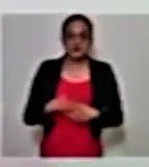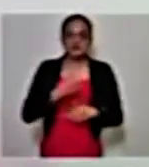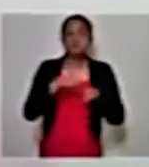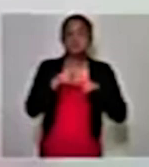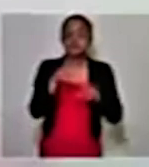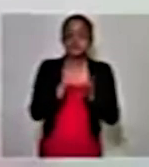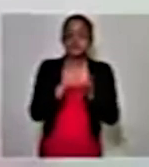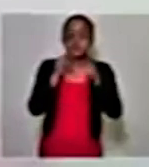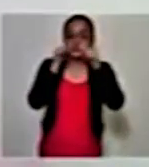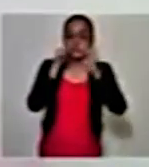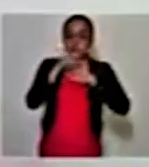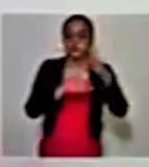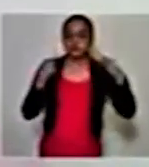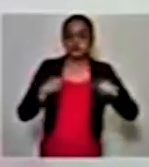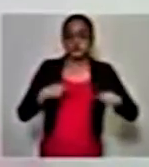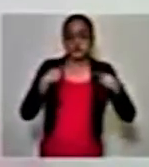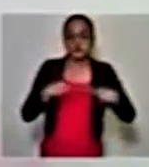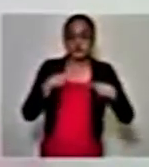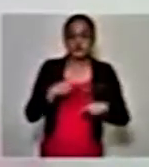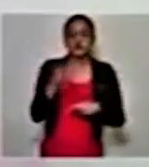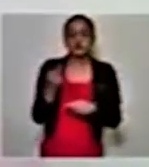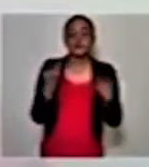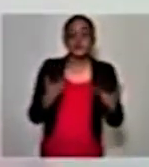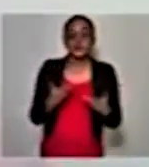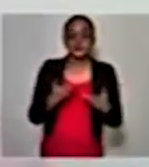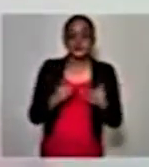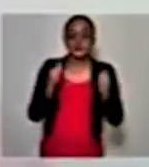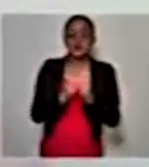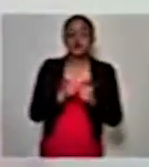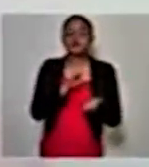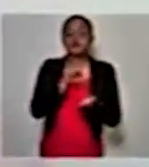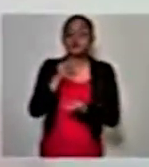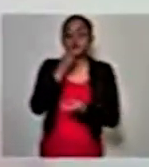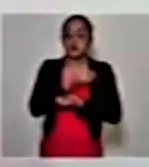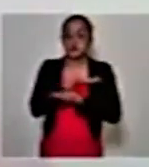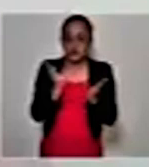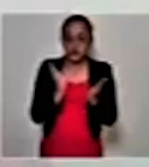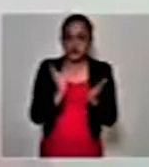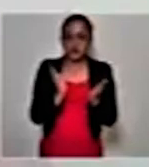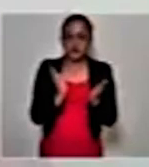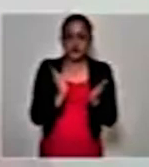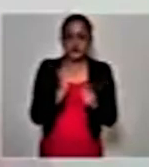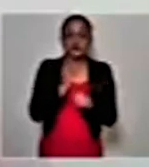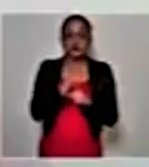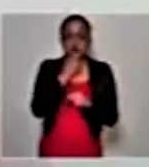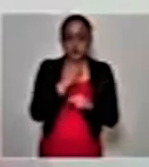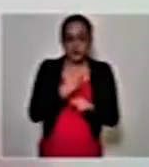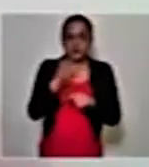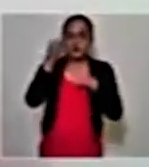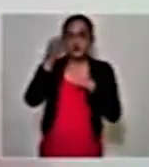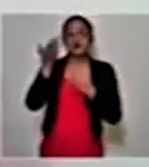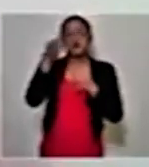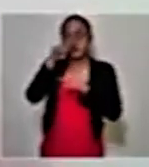Seguimos atendiendo a todas las personas en sus necesidades, atendiendo con despensas. Ya, como habíamos comentado, el albergue ya se